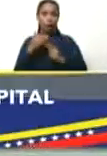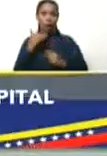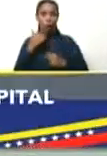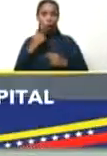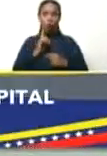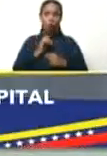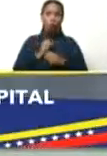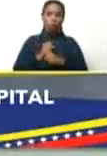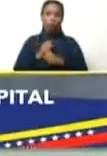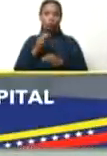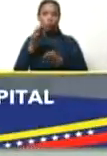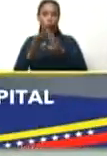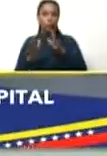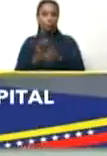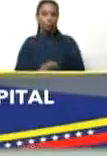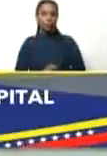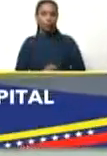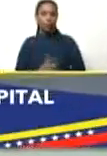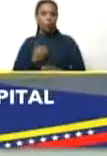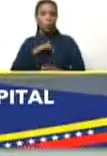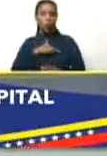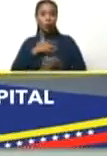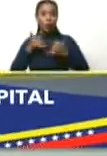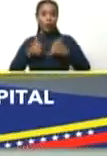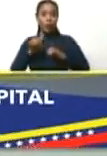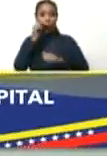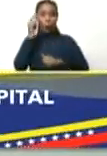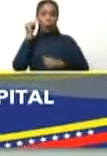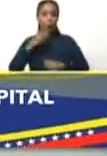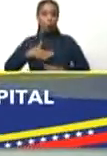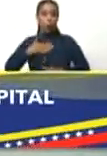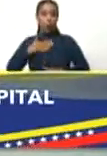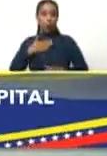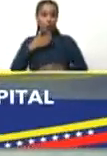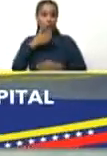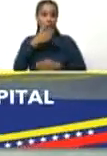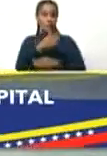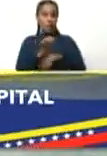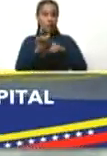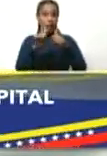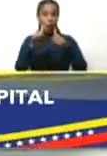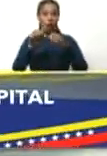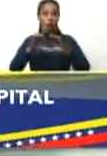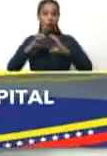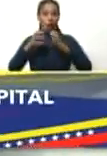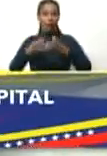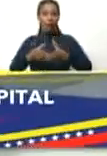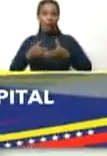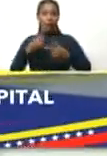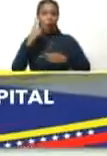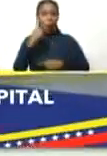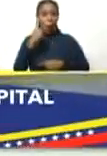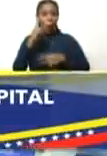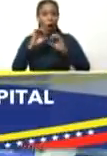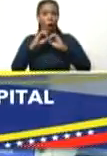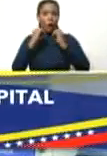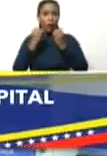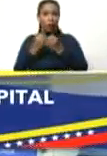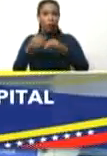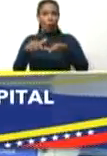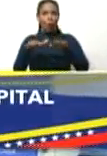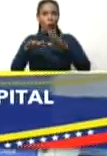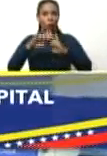inesperada. Asimismo, nuestros hijos podrán asistir al inicio de las clases a unas aulas